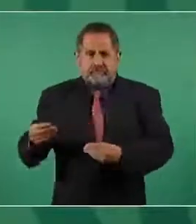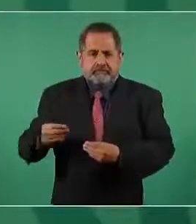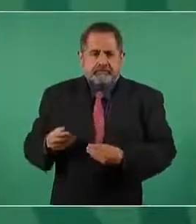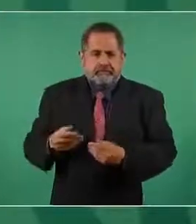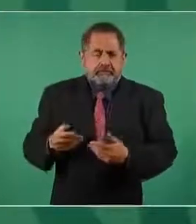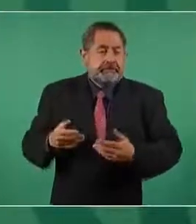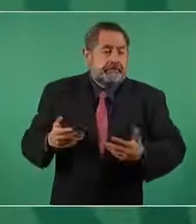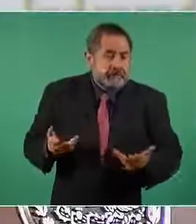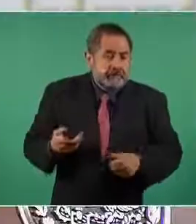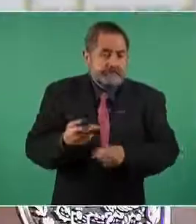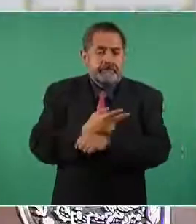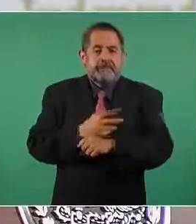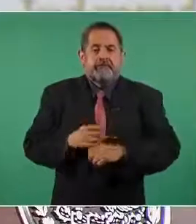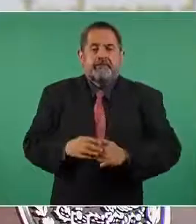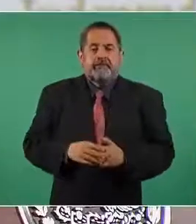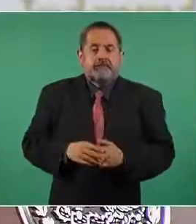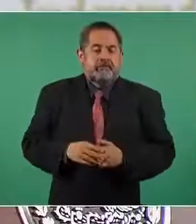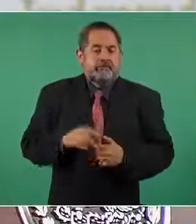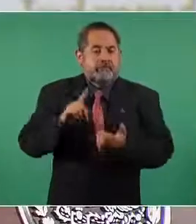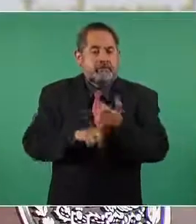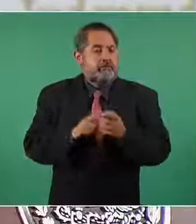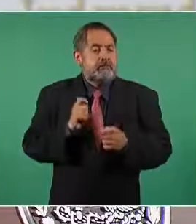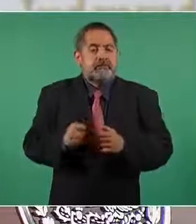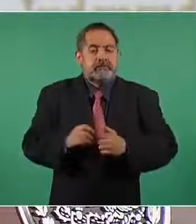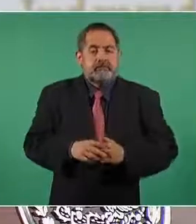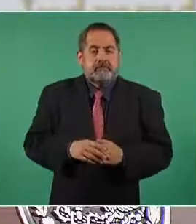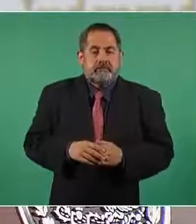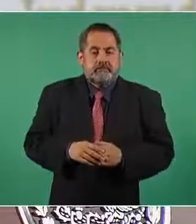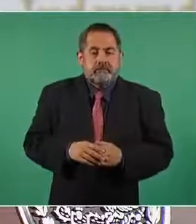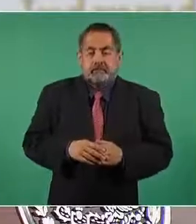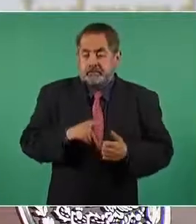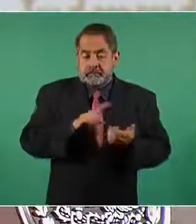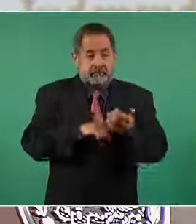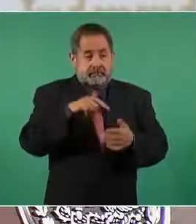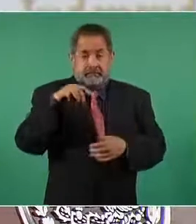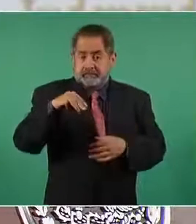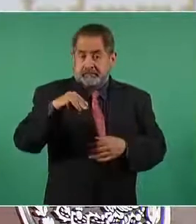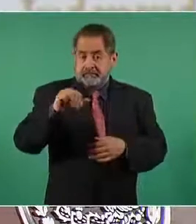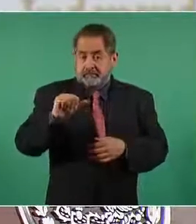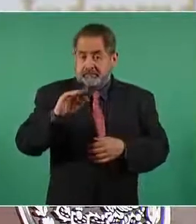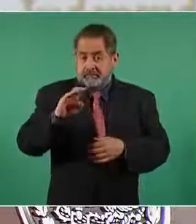resulta que tuvieron